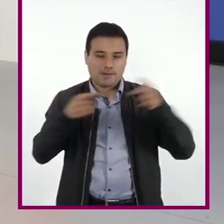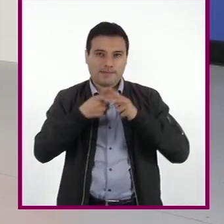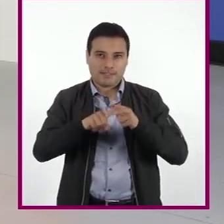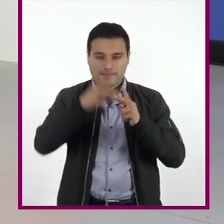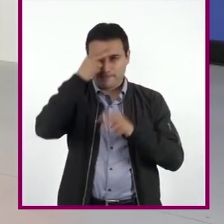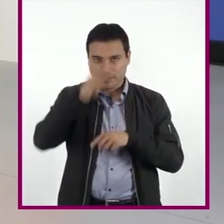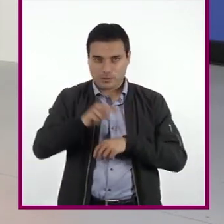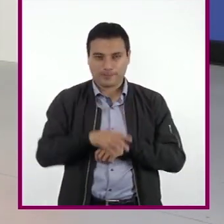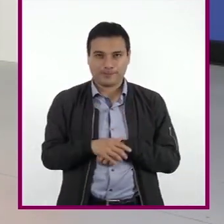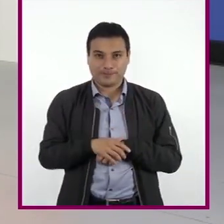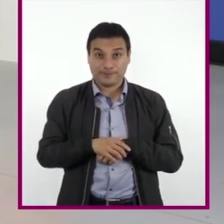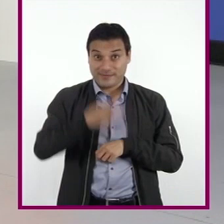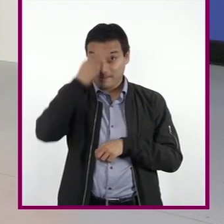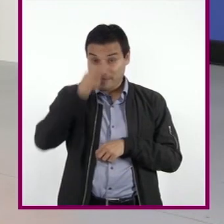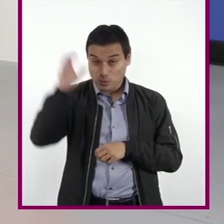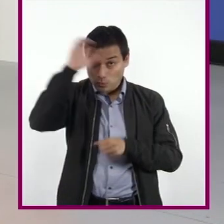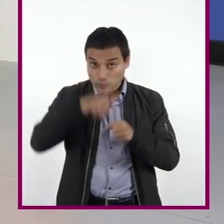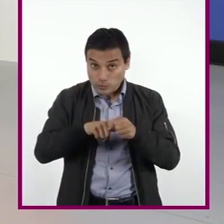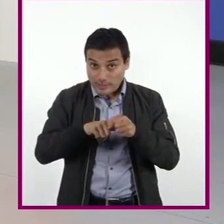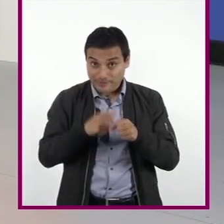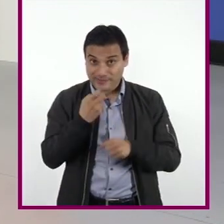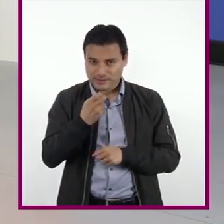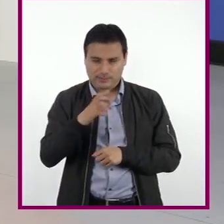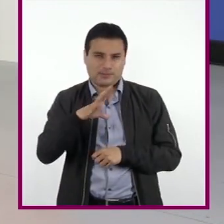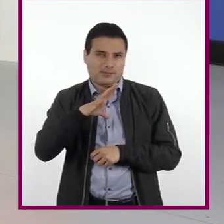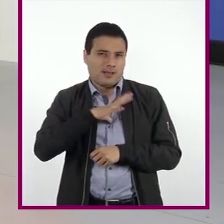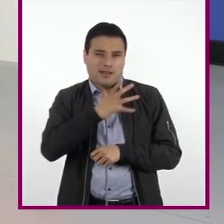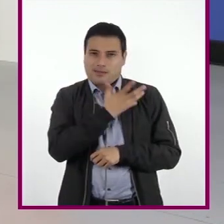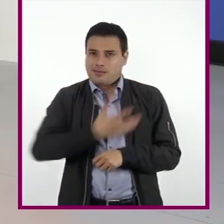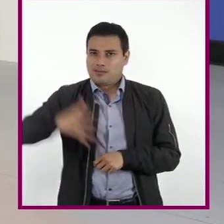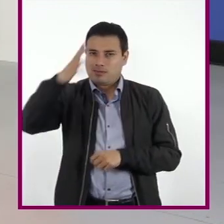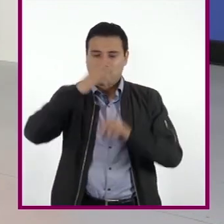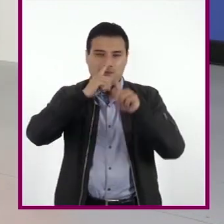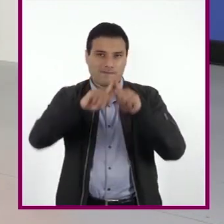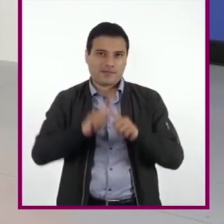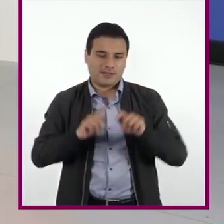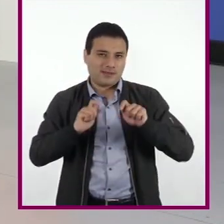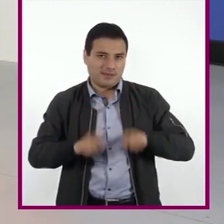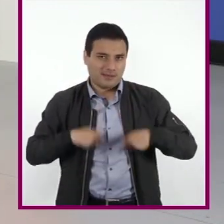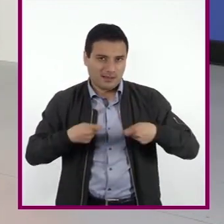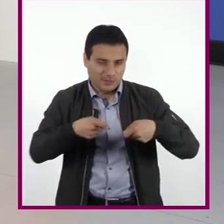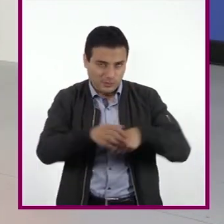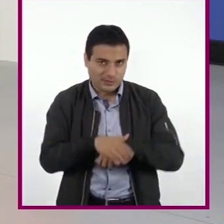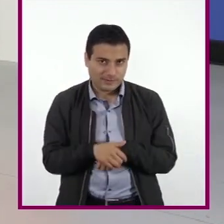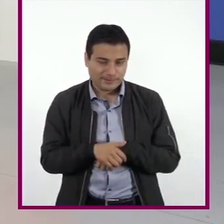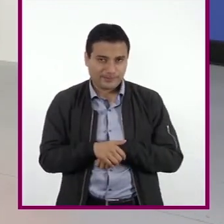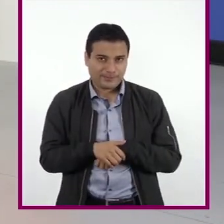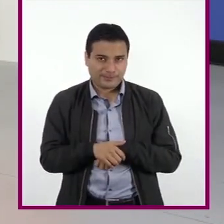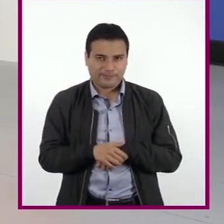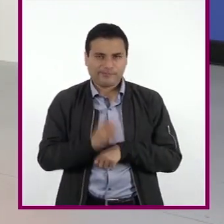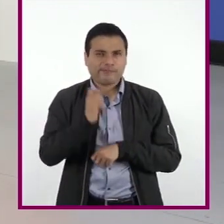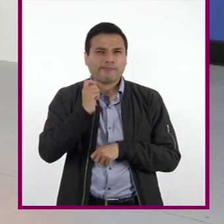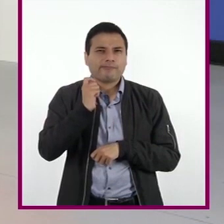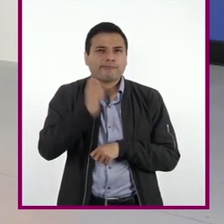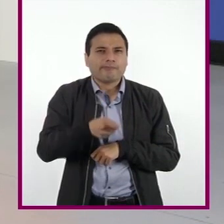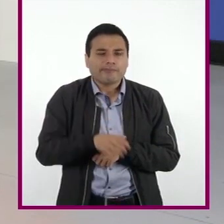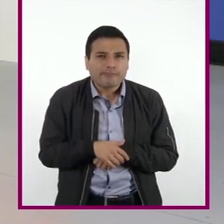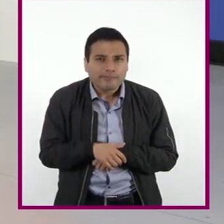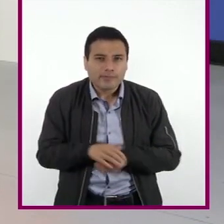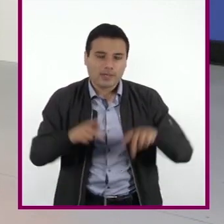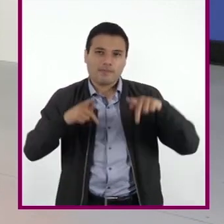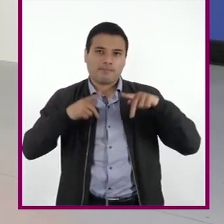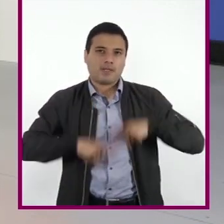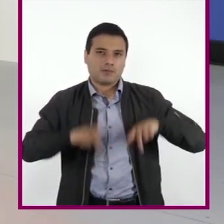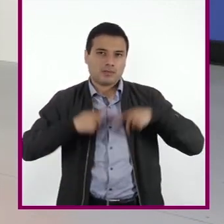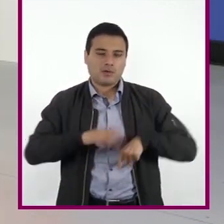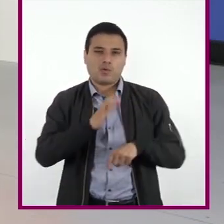La cultura mexicana integra esa riqueza en distintas tradiciones, entendiendo por estas las formas de